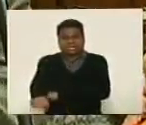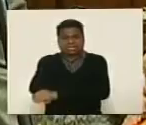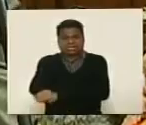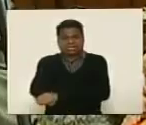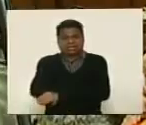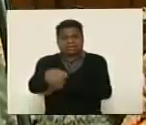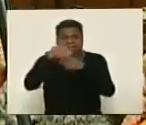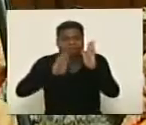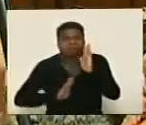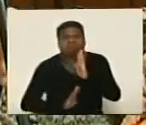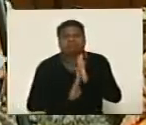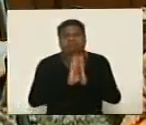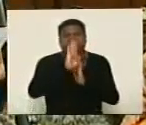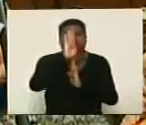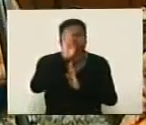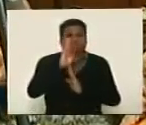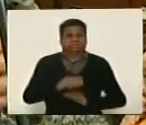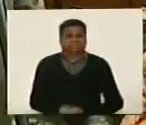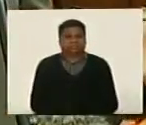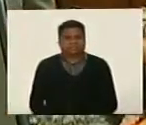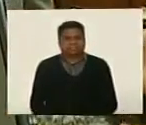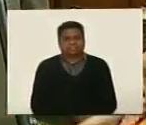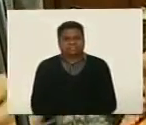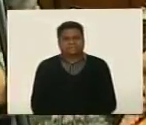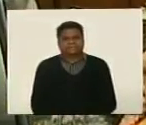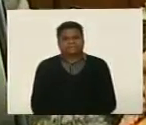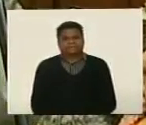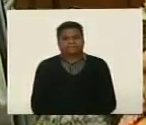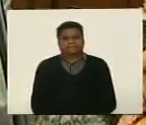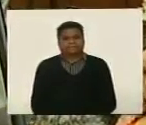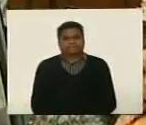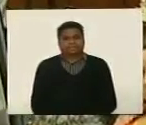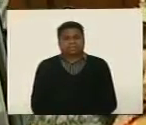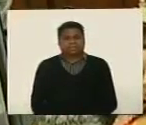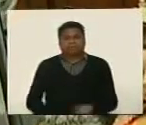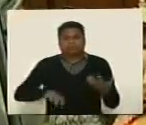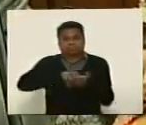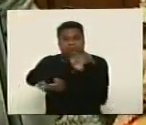seguir avanzando. Es una guerra total.